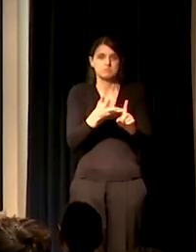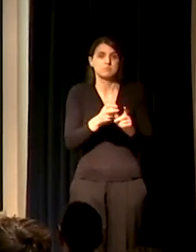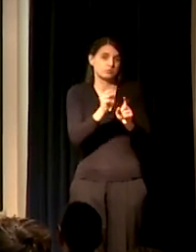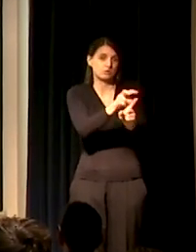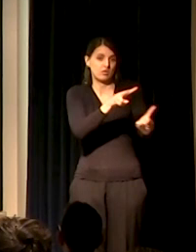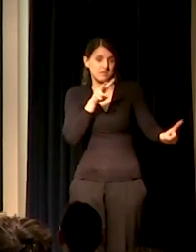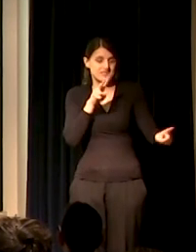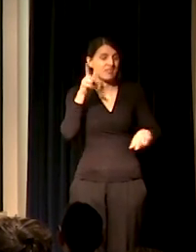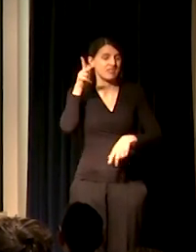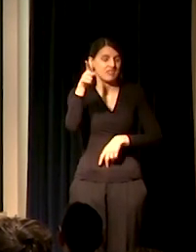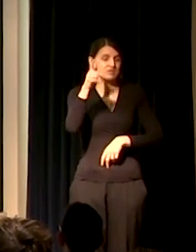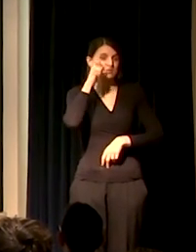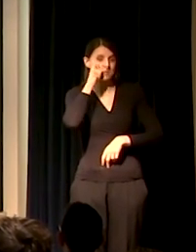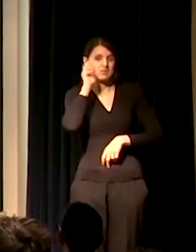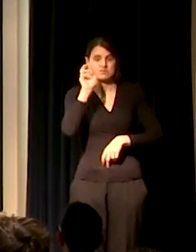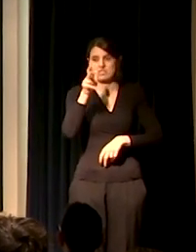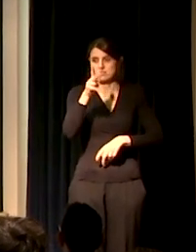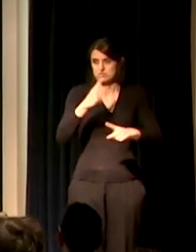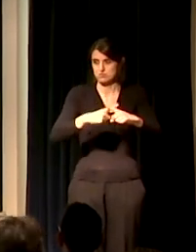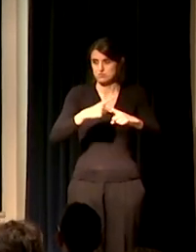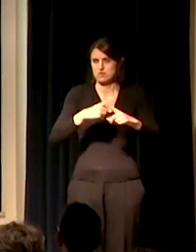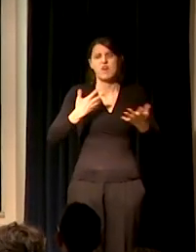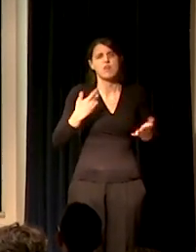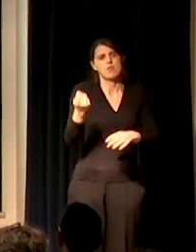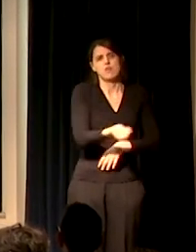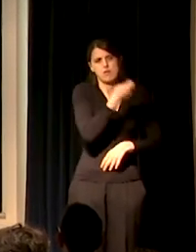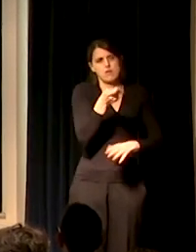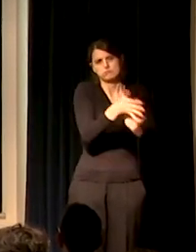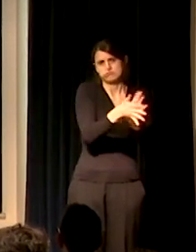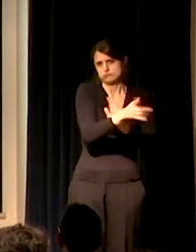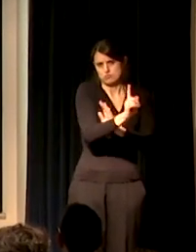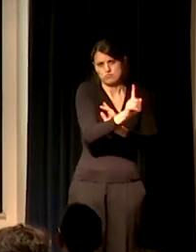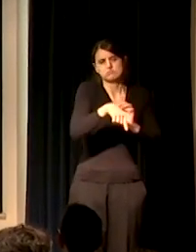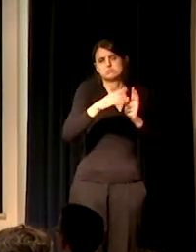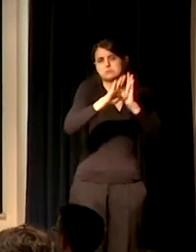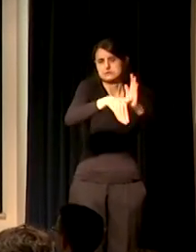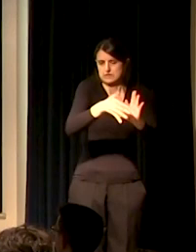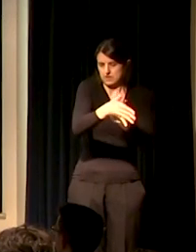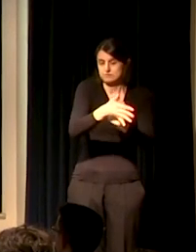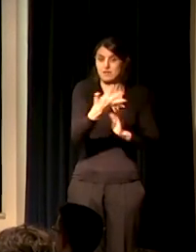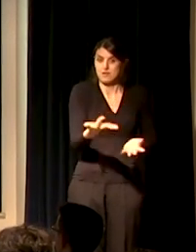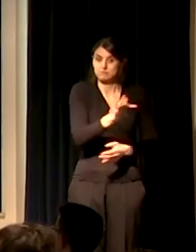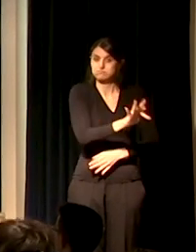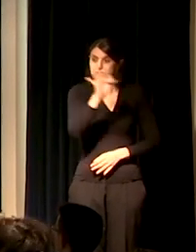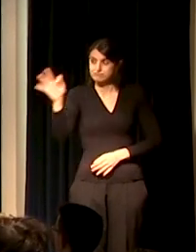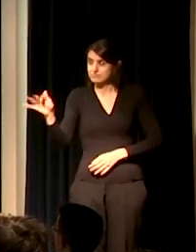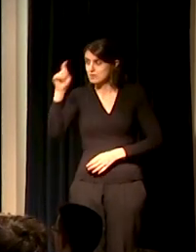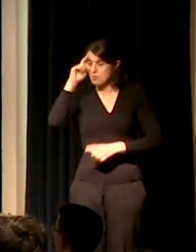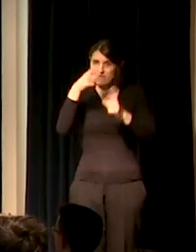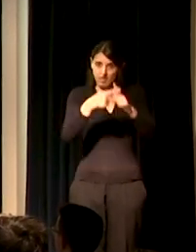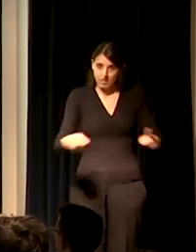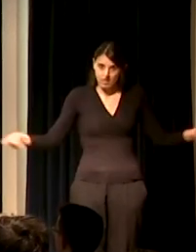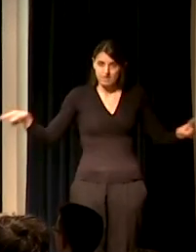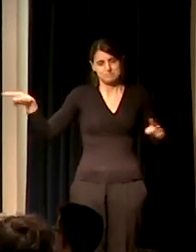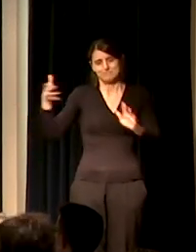sexuales. Ahora no me voy a enrollar más, porque luego voy a tener como también mi tiempo. Le voy a dar la palabra a ese nombre tan largo, que ya lo va a